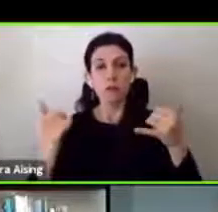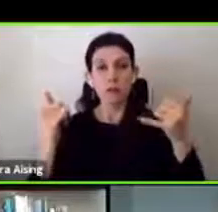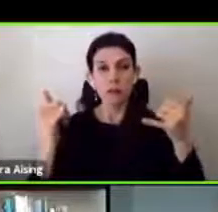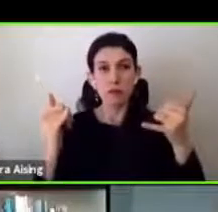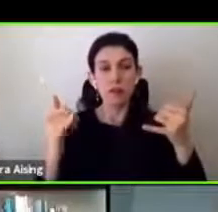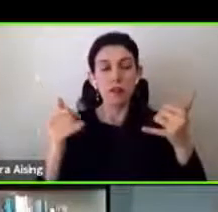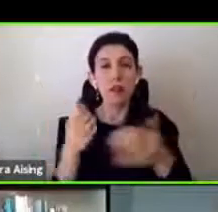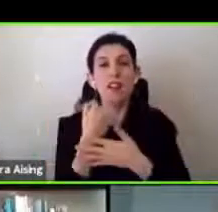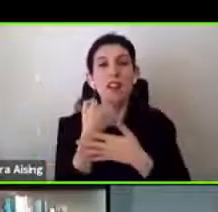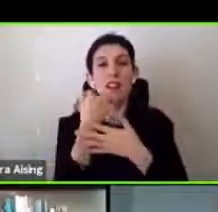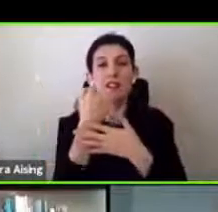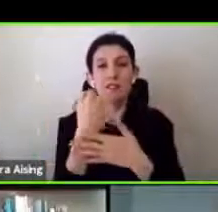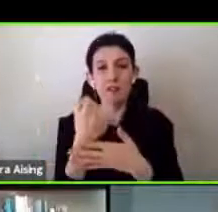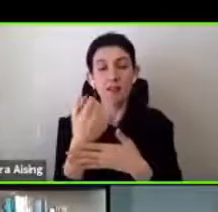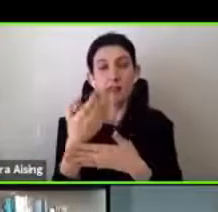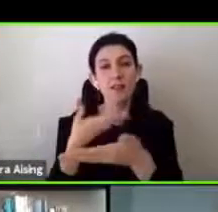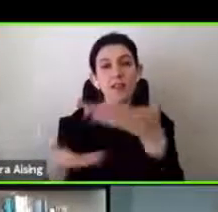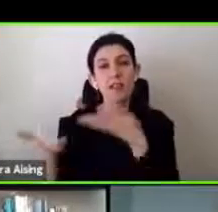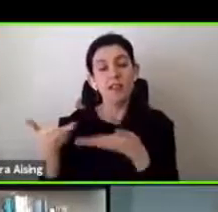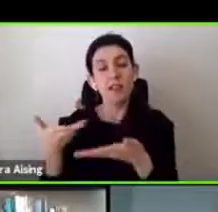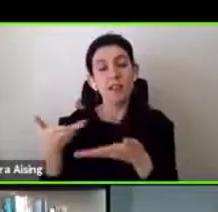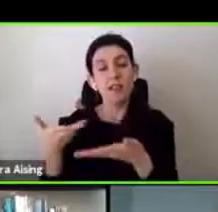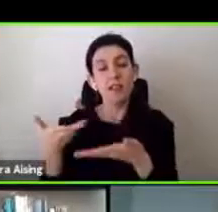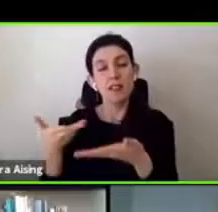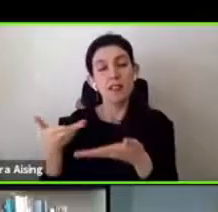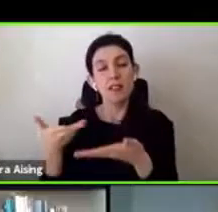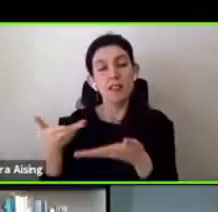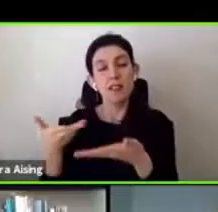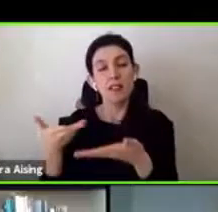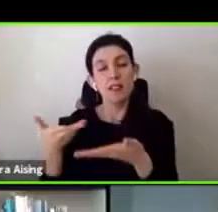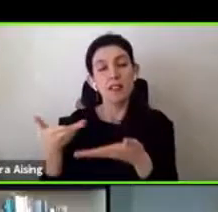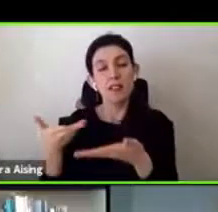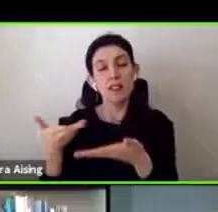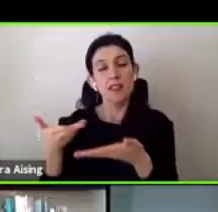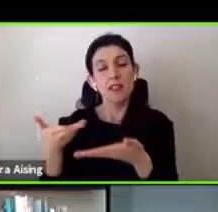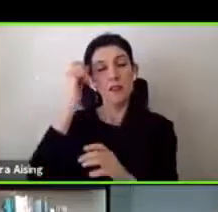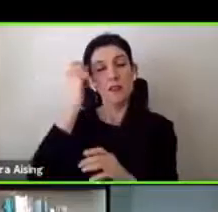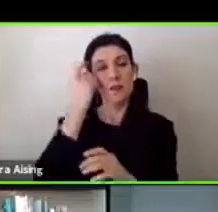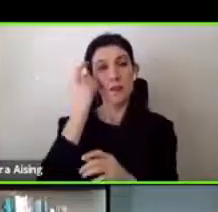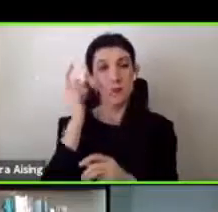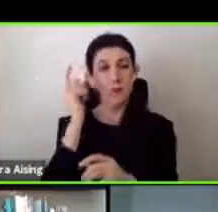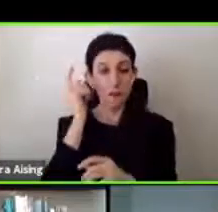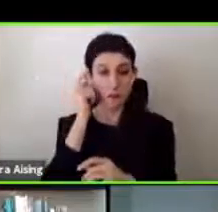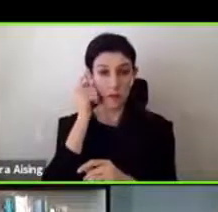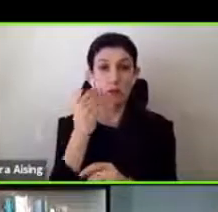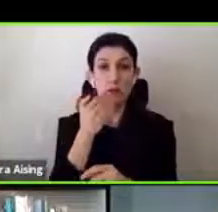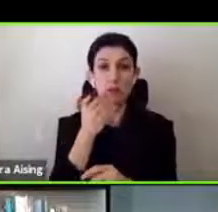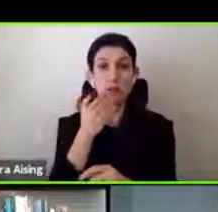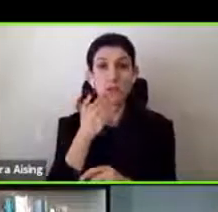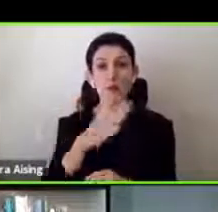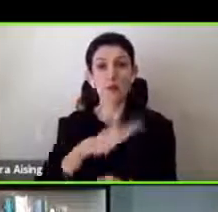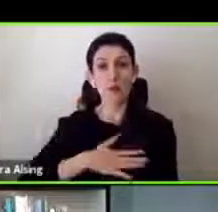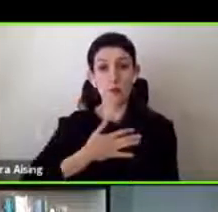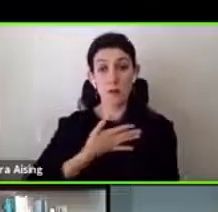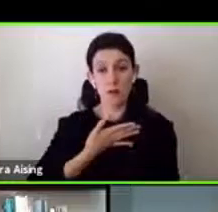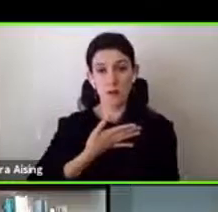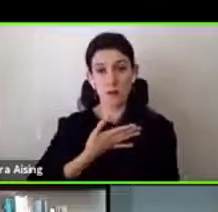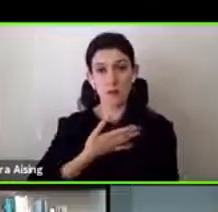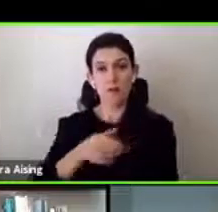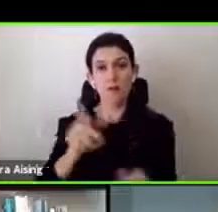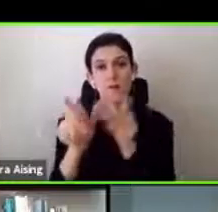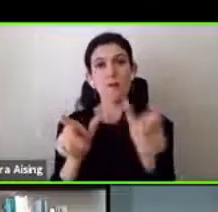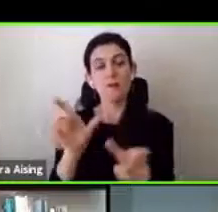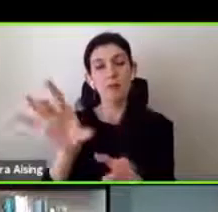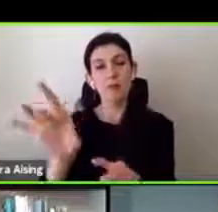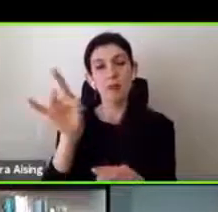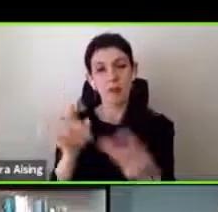interacción social, del desarrollo cognitivo y emocional. Y tenemos tres invitados. La primera